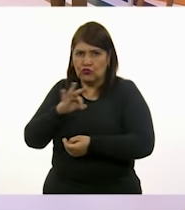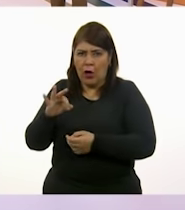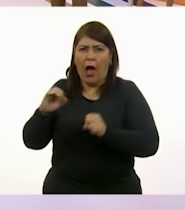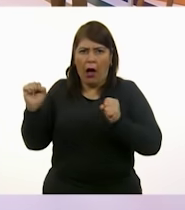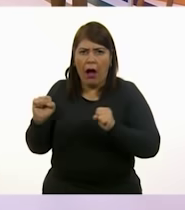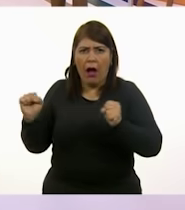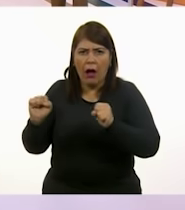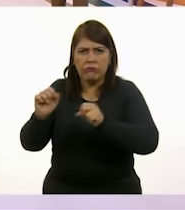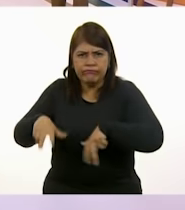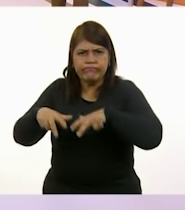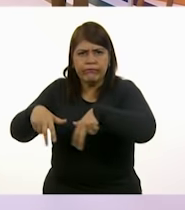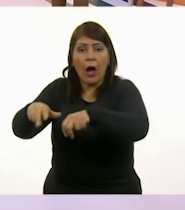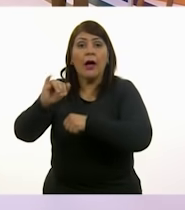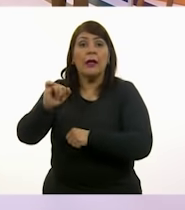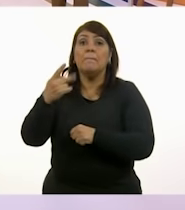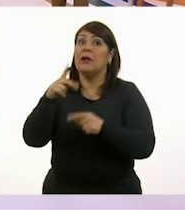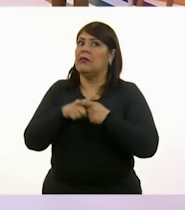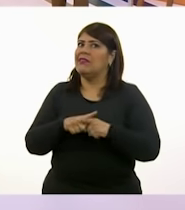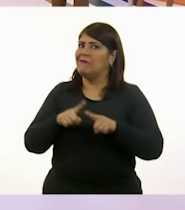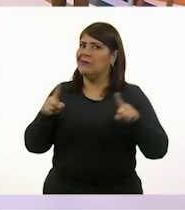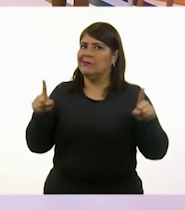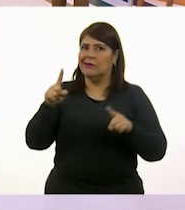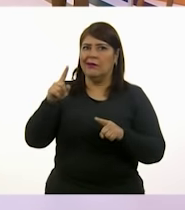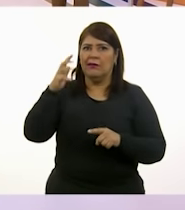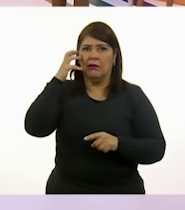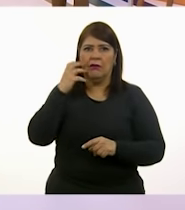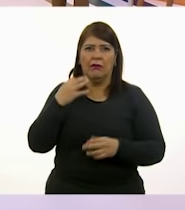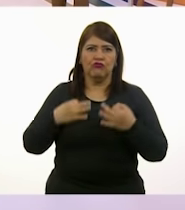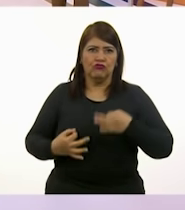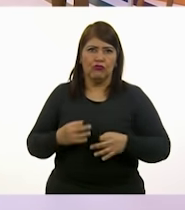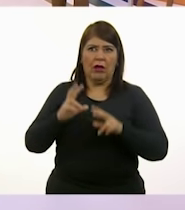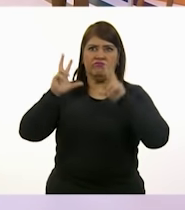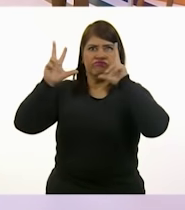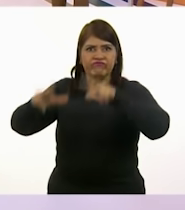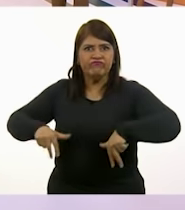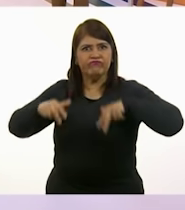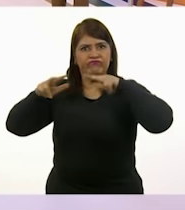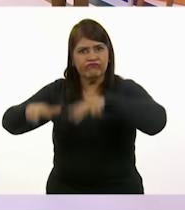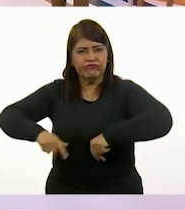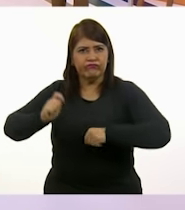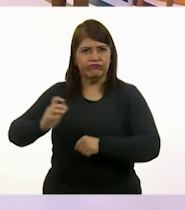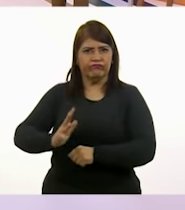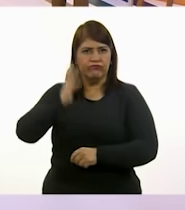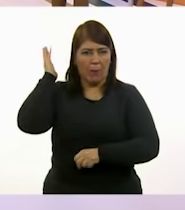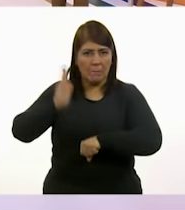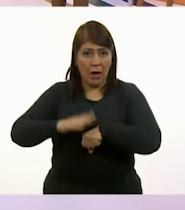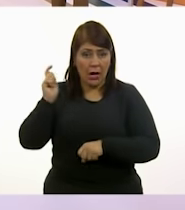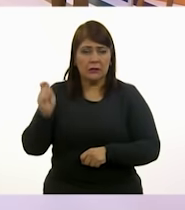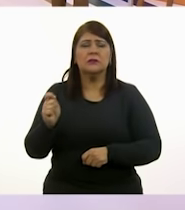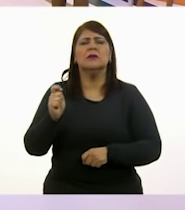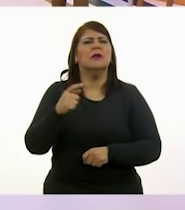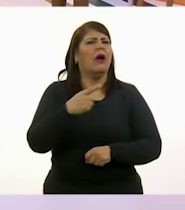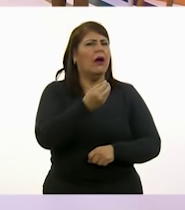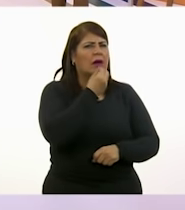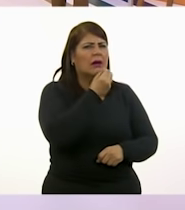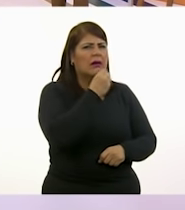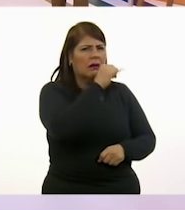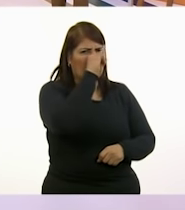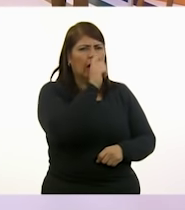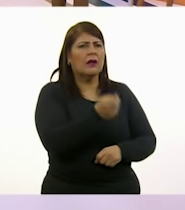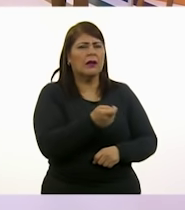tanto como el leopardo ¿Qué comen los rinocerontes, Pepe? Los rinocerontes comen pasto Muy bien